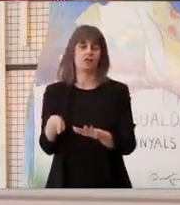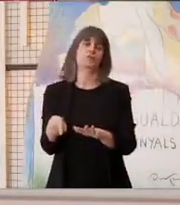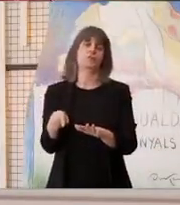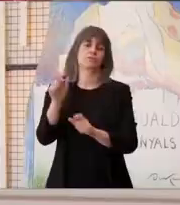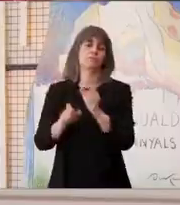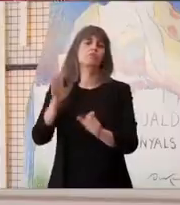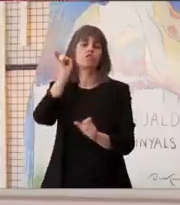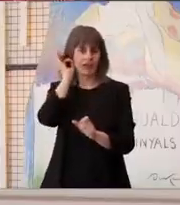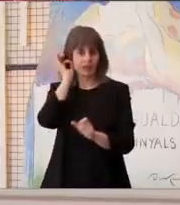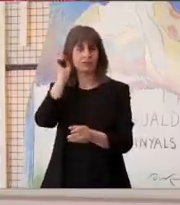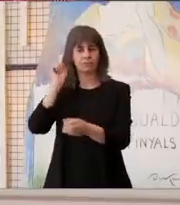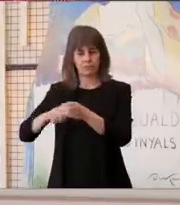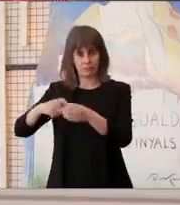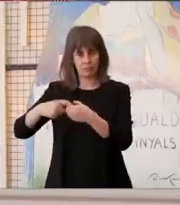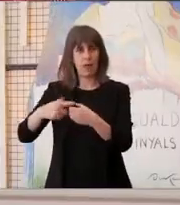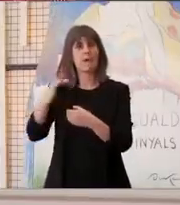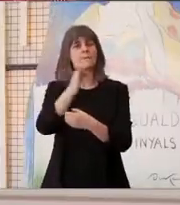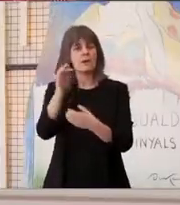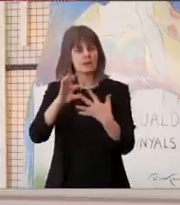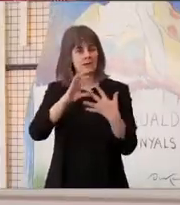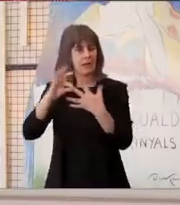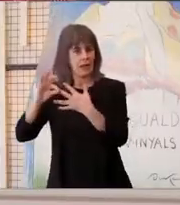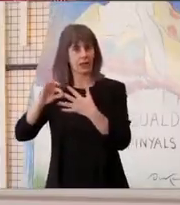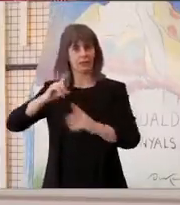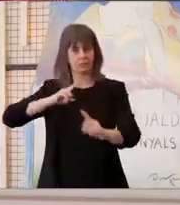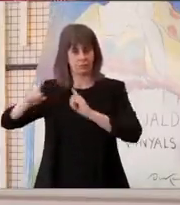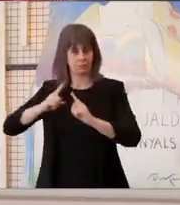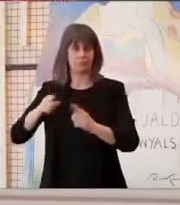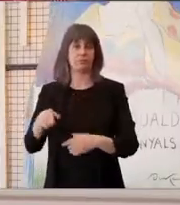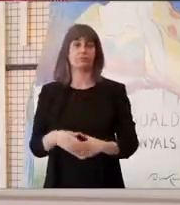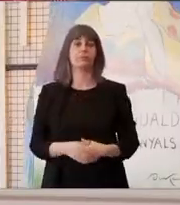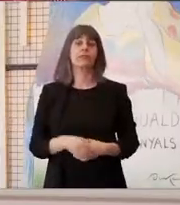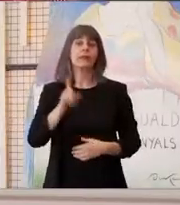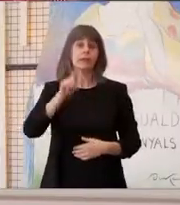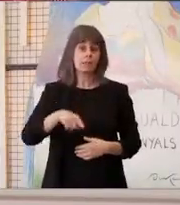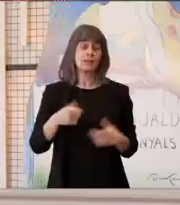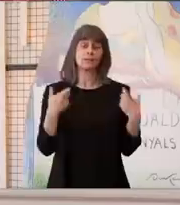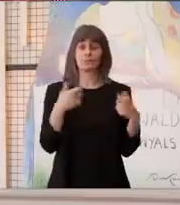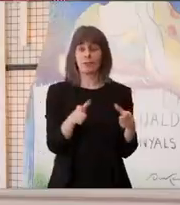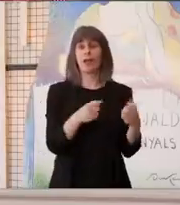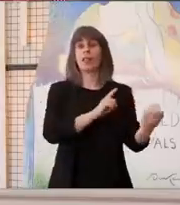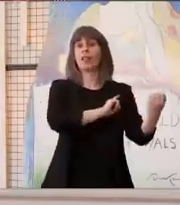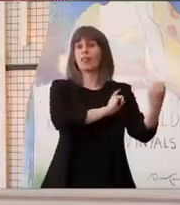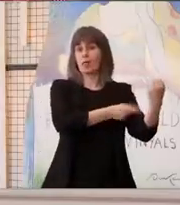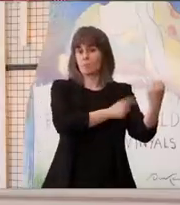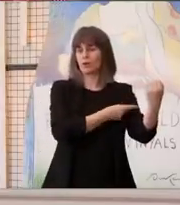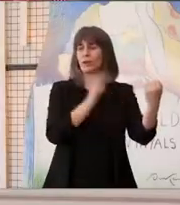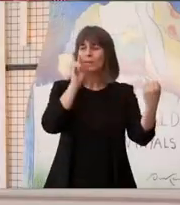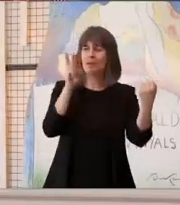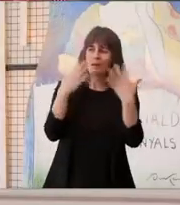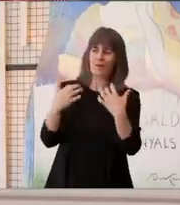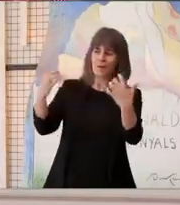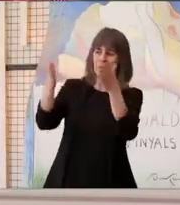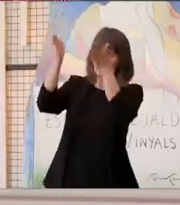que haya mujeres sino que haya mujeres dirigentes desde luego en el mundo del deporte veo aquí a una de